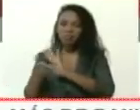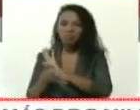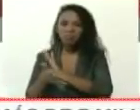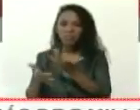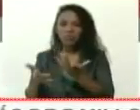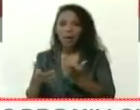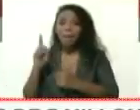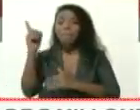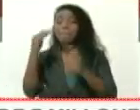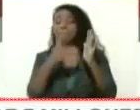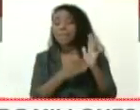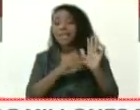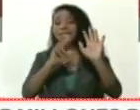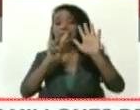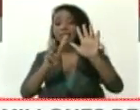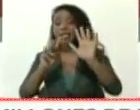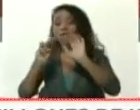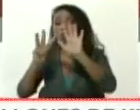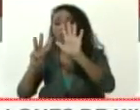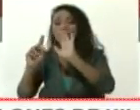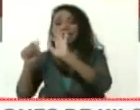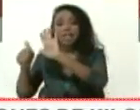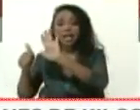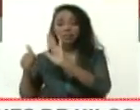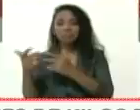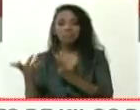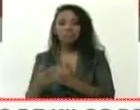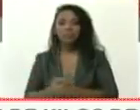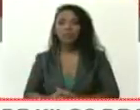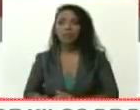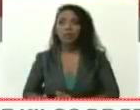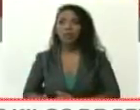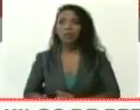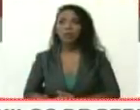de 1786.